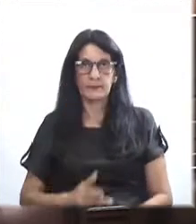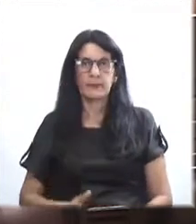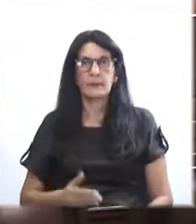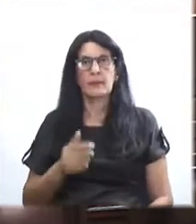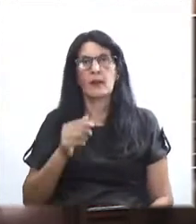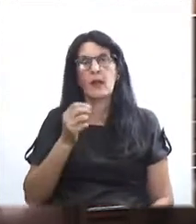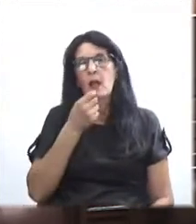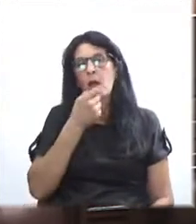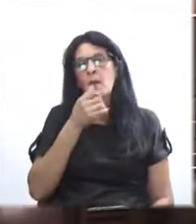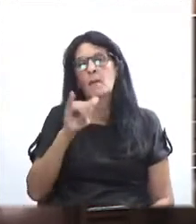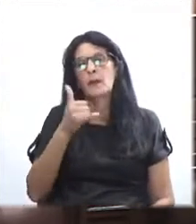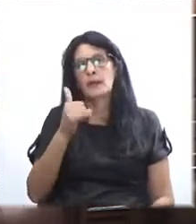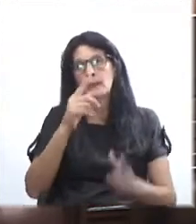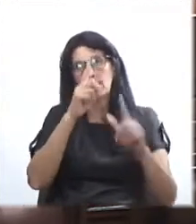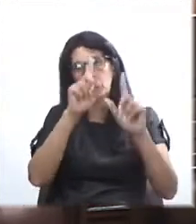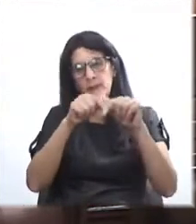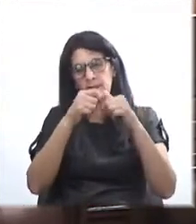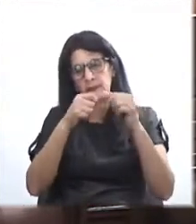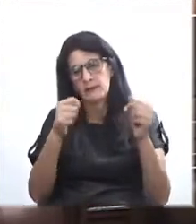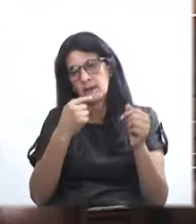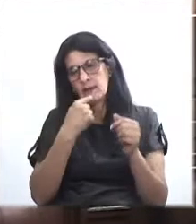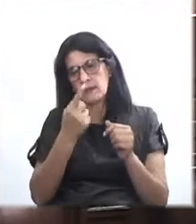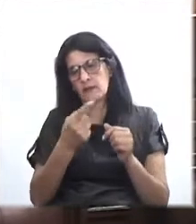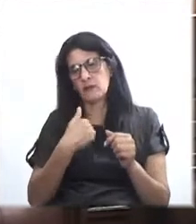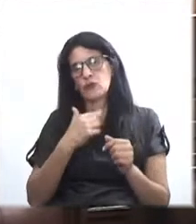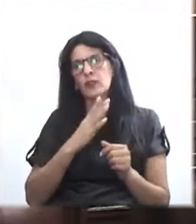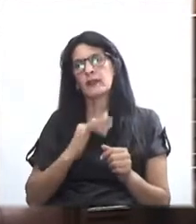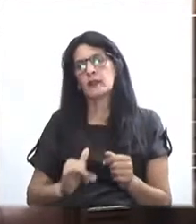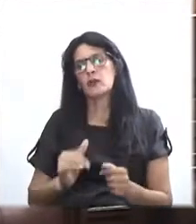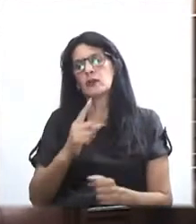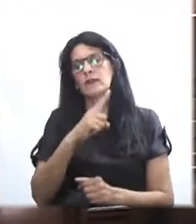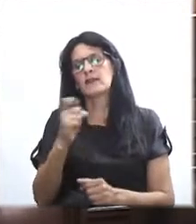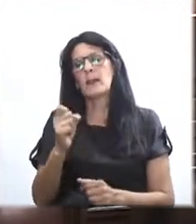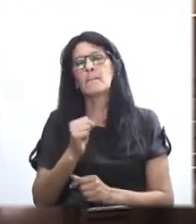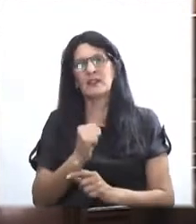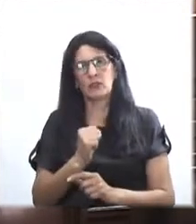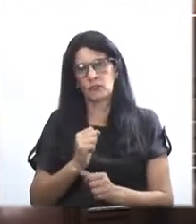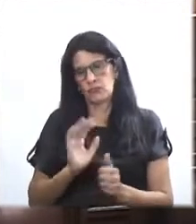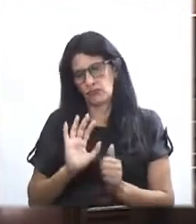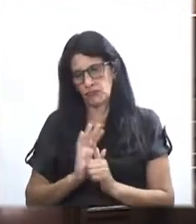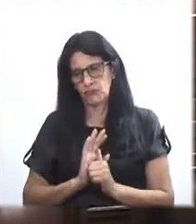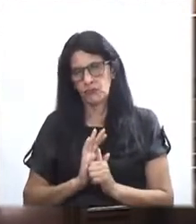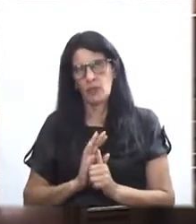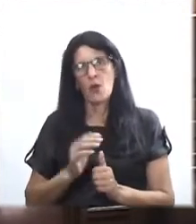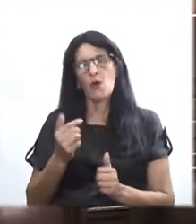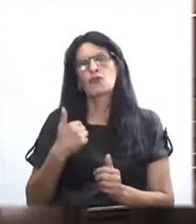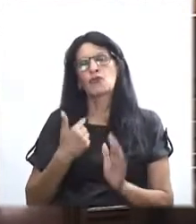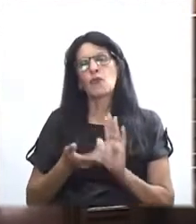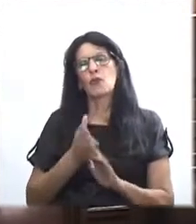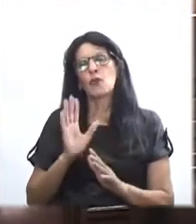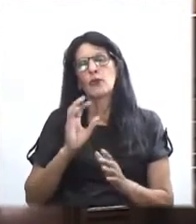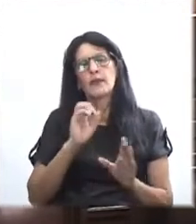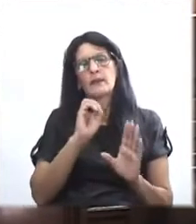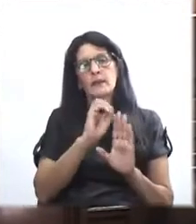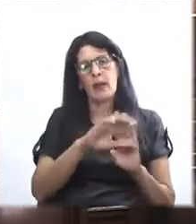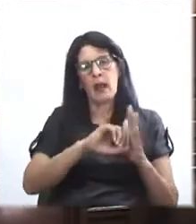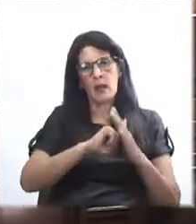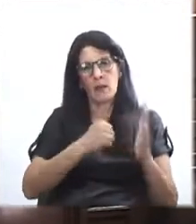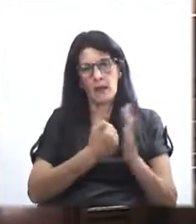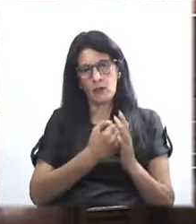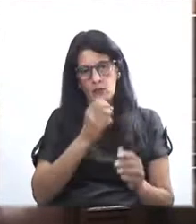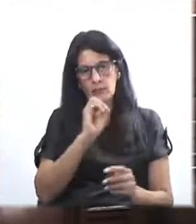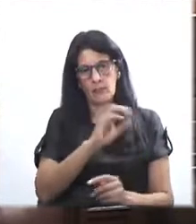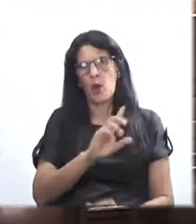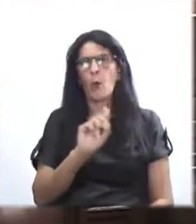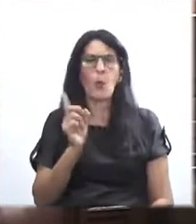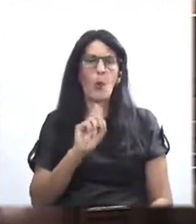Entonces, por ejemplo, el PIC-CNT dice, yo tengo 100 pesos, voy a abrir una cuenta. Y el banco le dice, no, porque